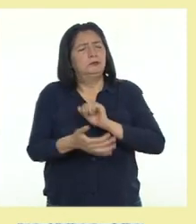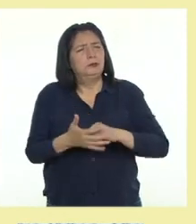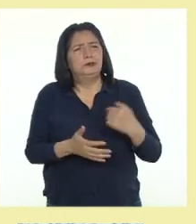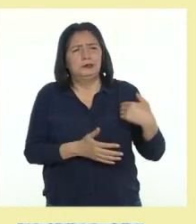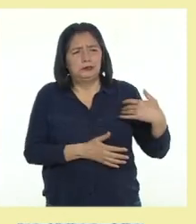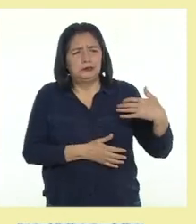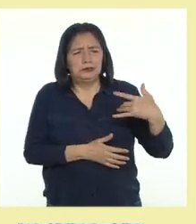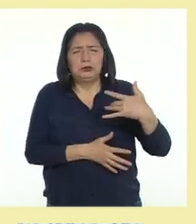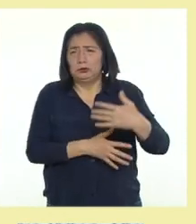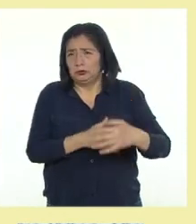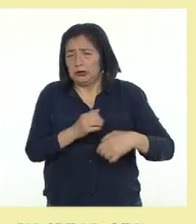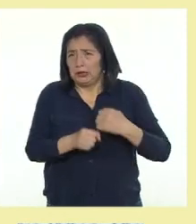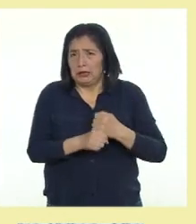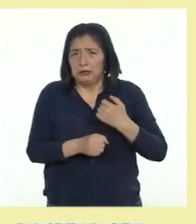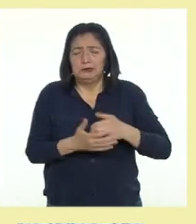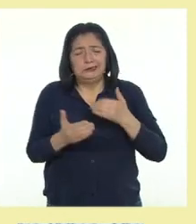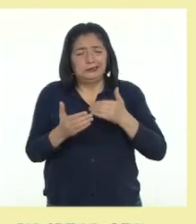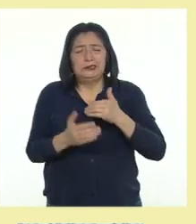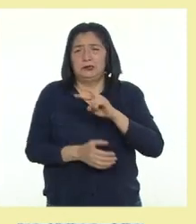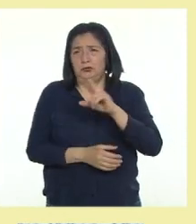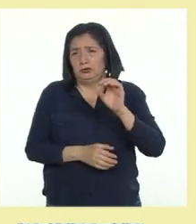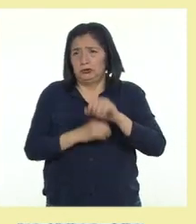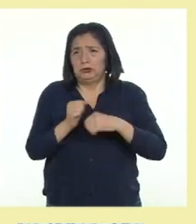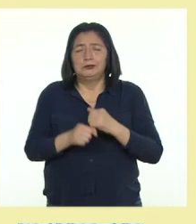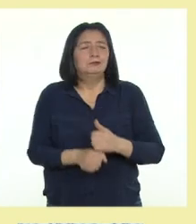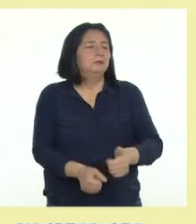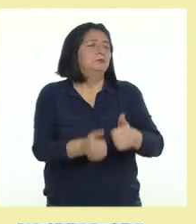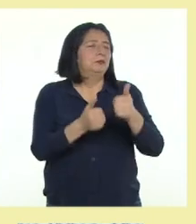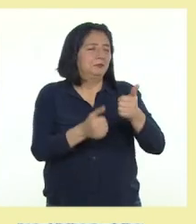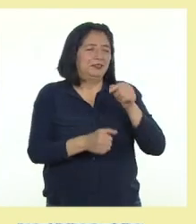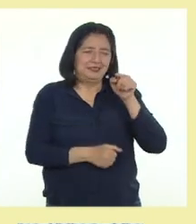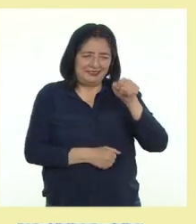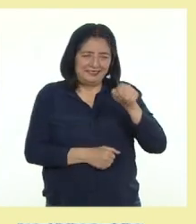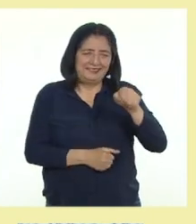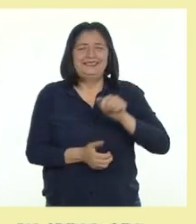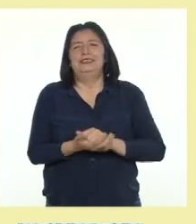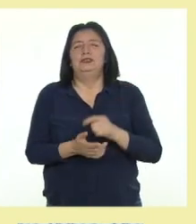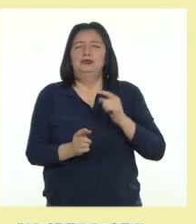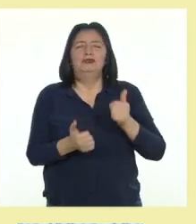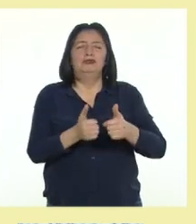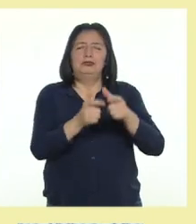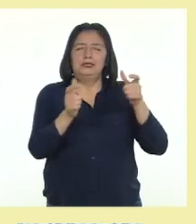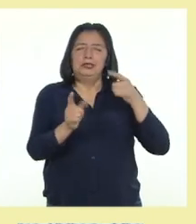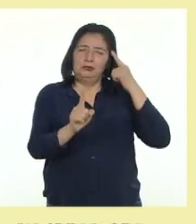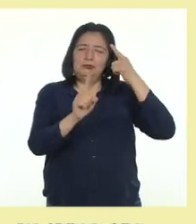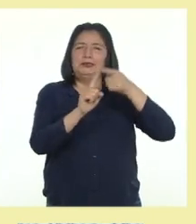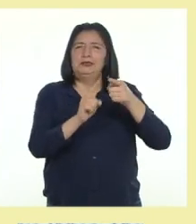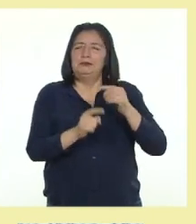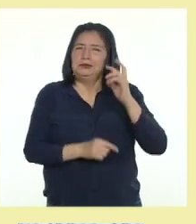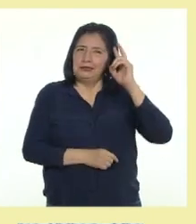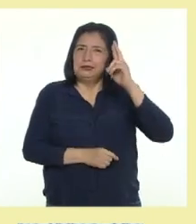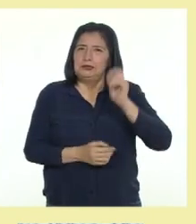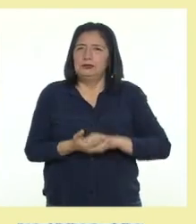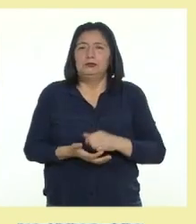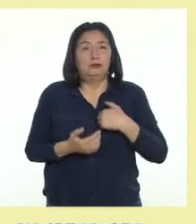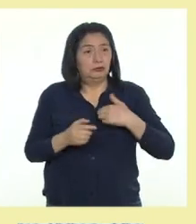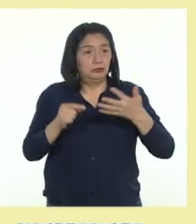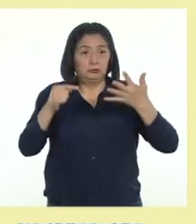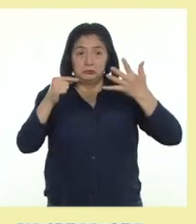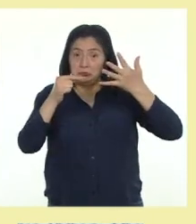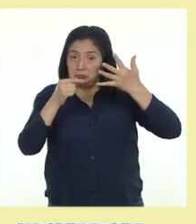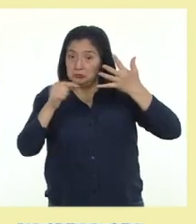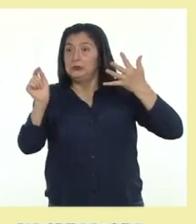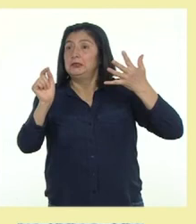estos años, ya cerca del Bicentenario. Muy bien, ese es un gran propósito. Entonces le pondré un check